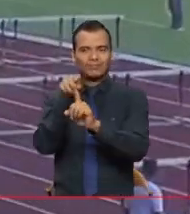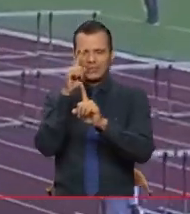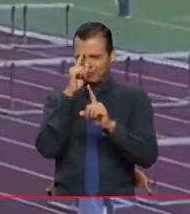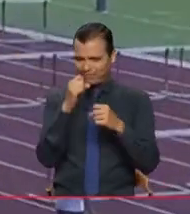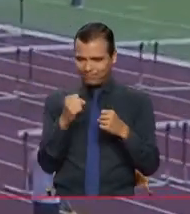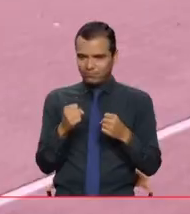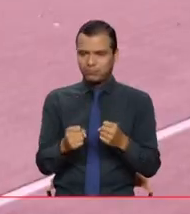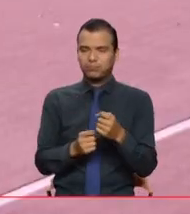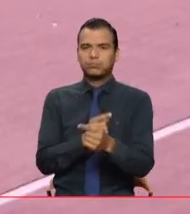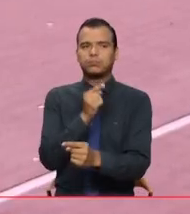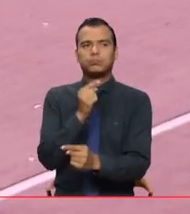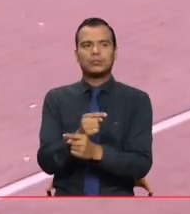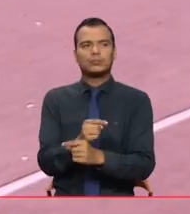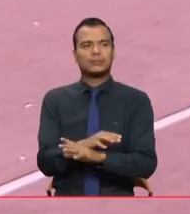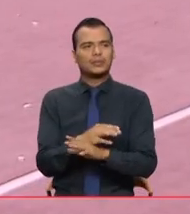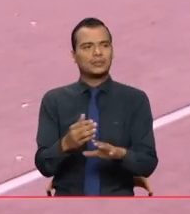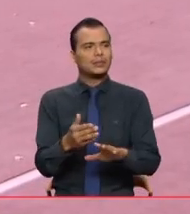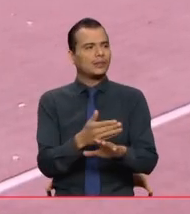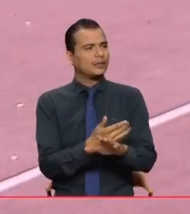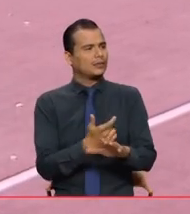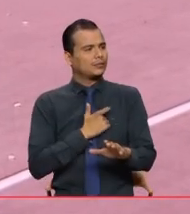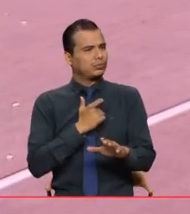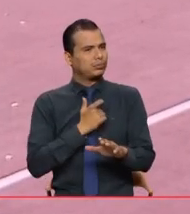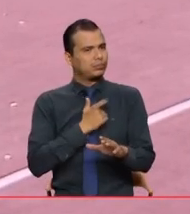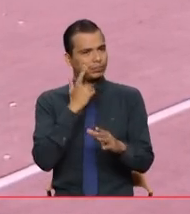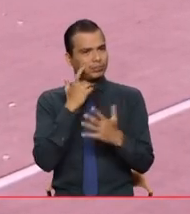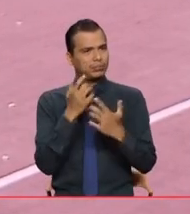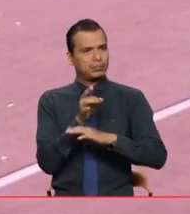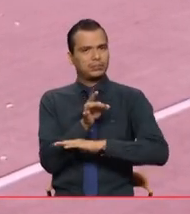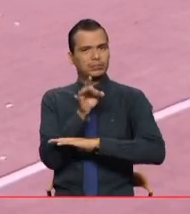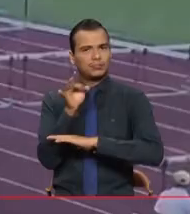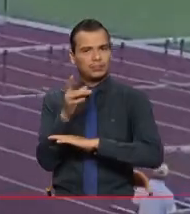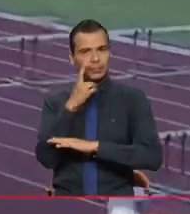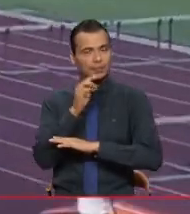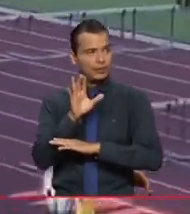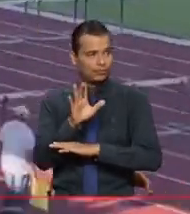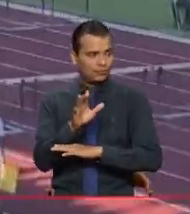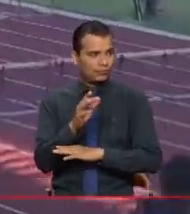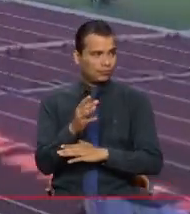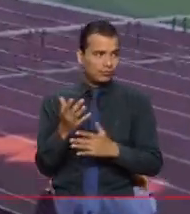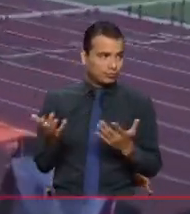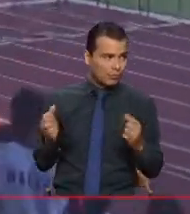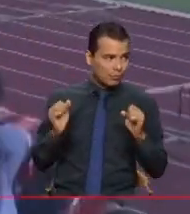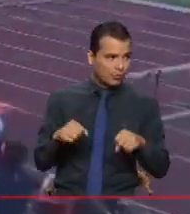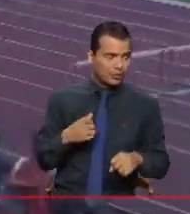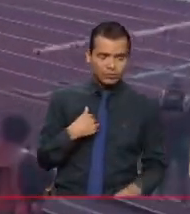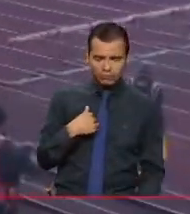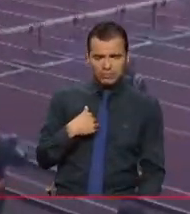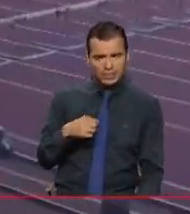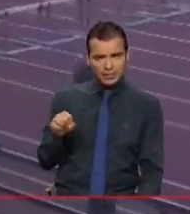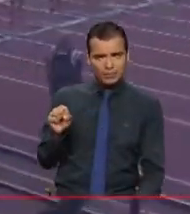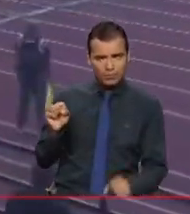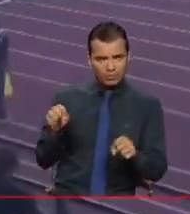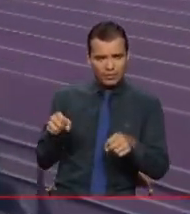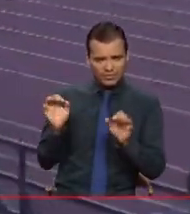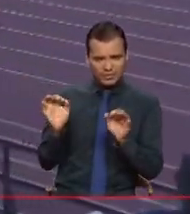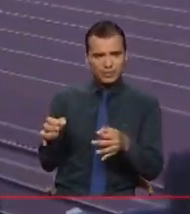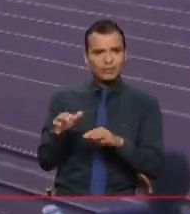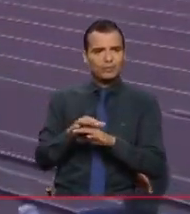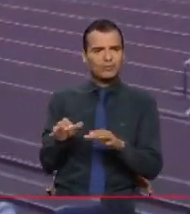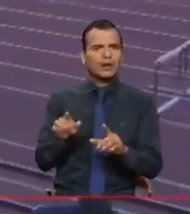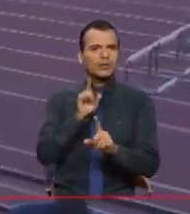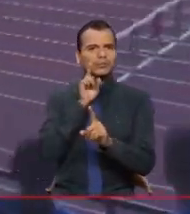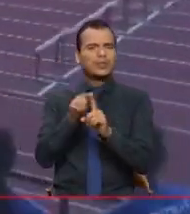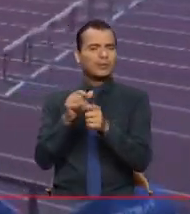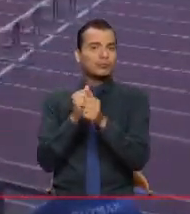¿Sientes presión de tratar de superar lo que hizo tu papá? No, yo sé que lo voy a lograr. Llegar a ser campeón olímpico es el sueño de este joven atleta